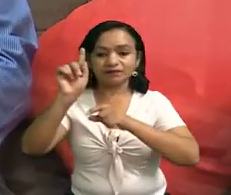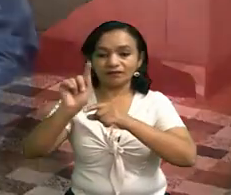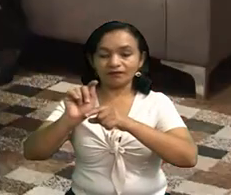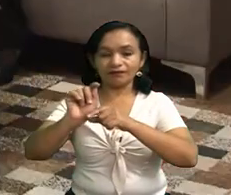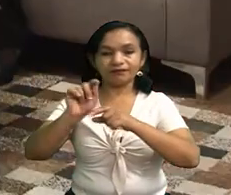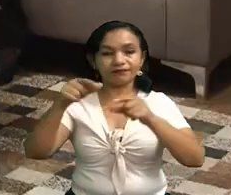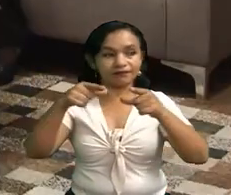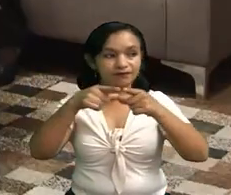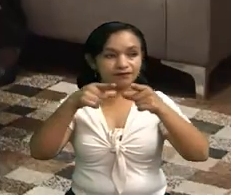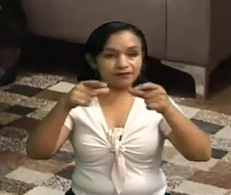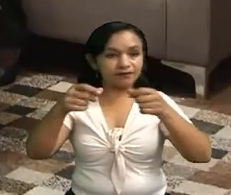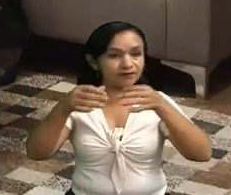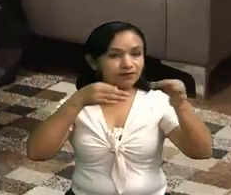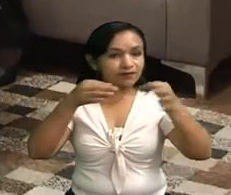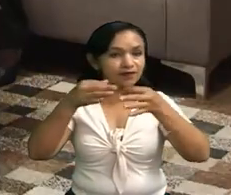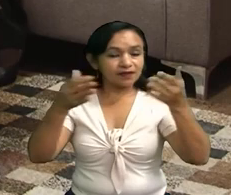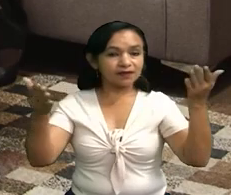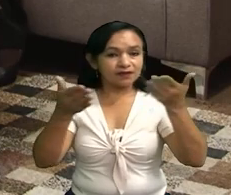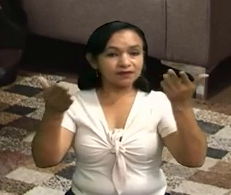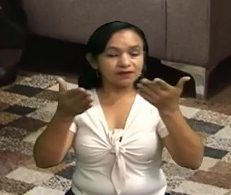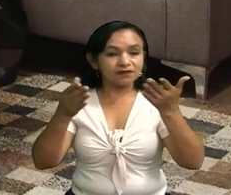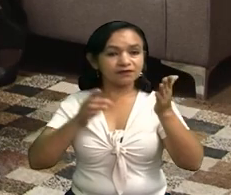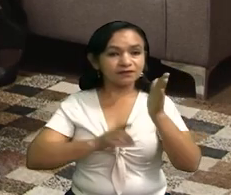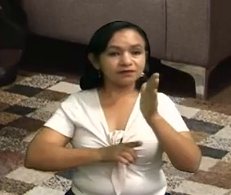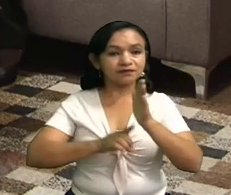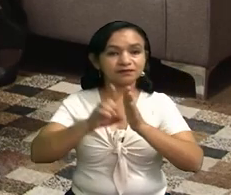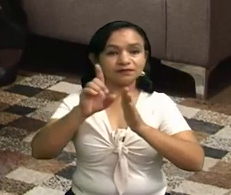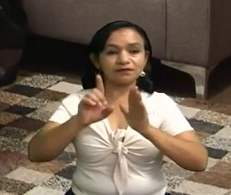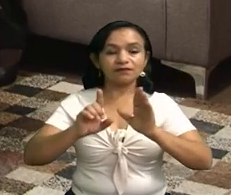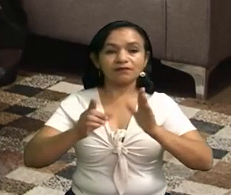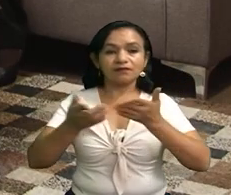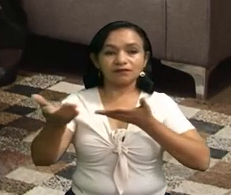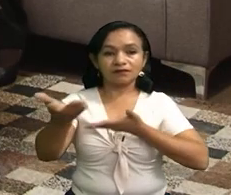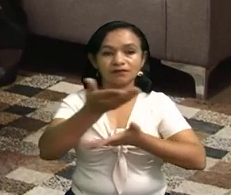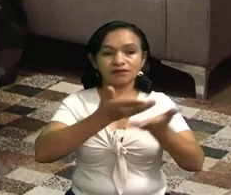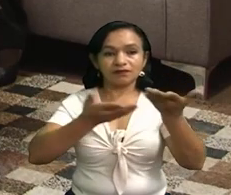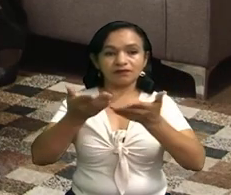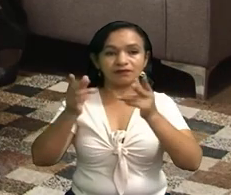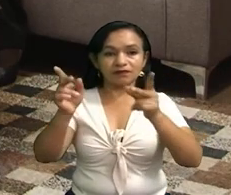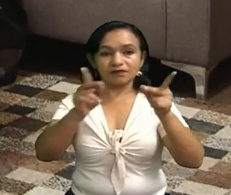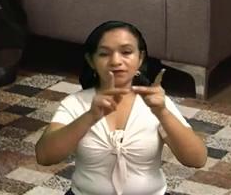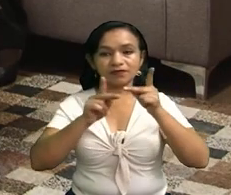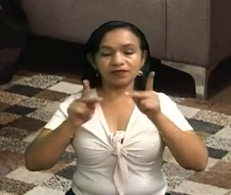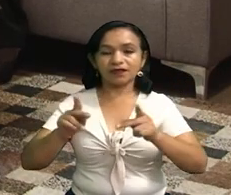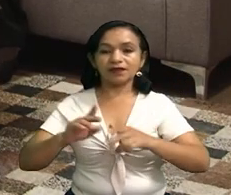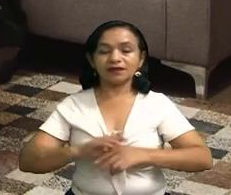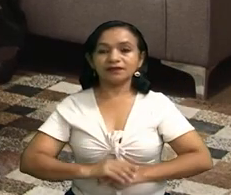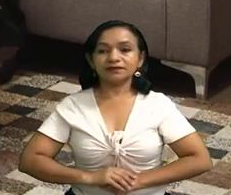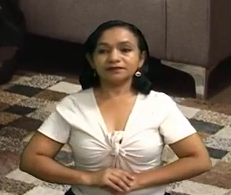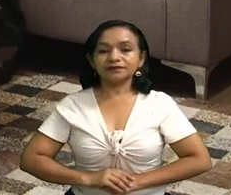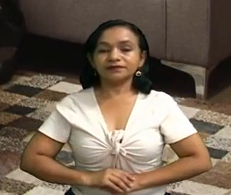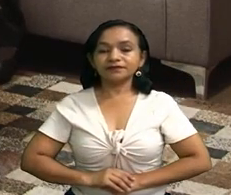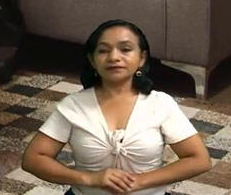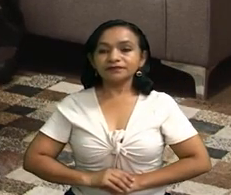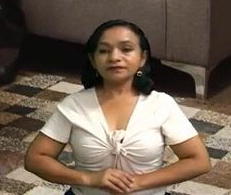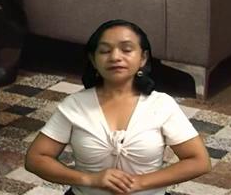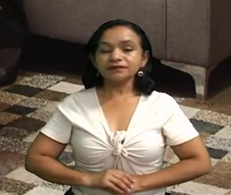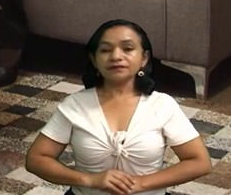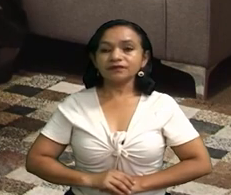ahí. Cuéntenos cómo van desarrollándose y lo que nos pueda compartir para nuestra audiencia al respecto. Sí, nosotros